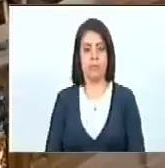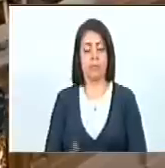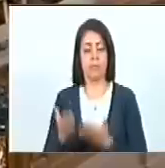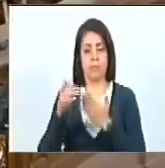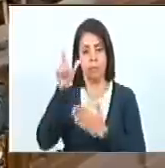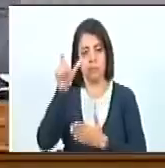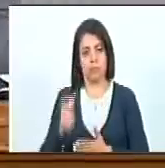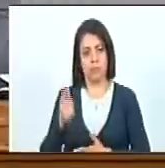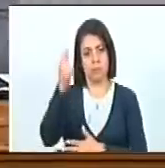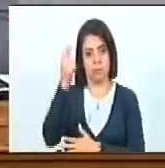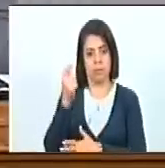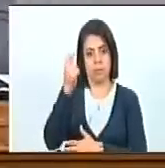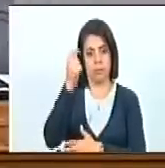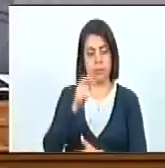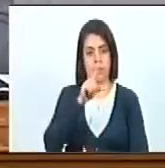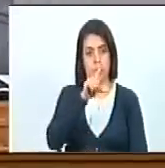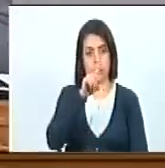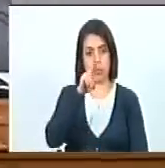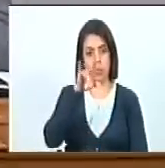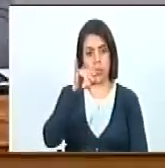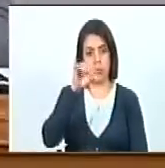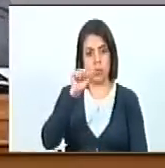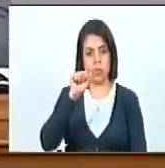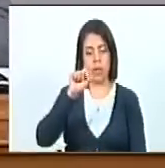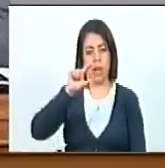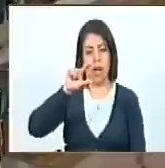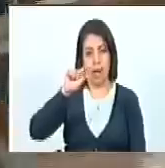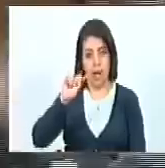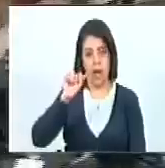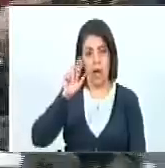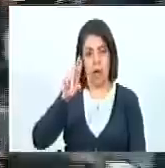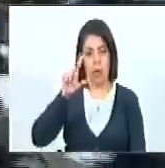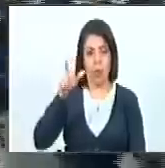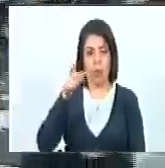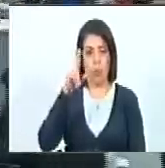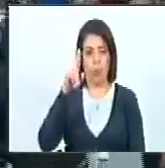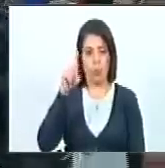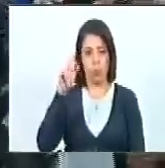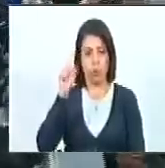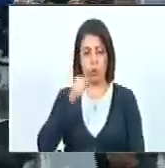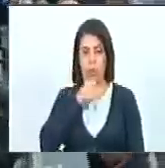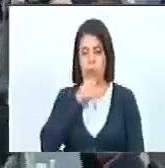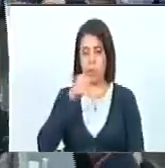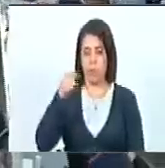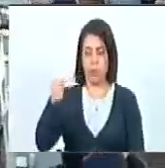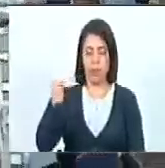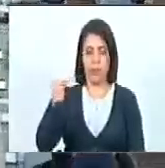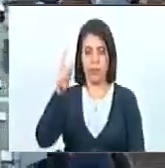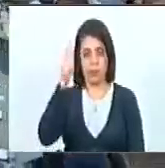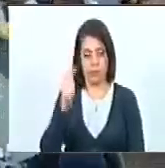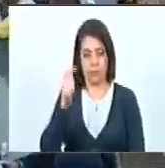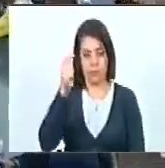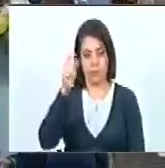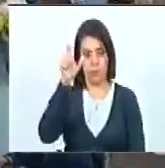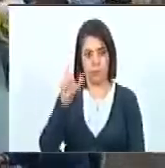Derecha palabra al diputado Luis Augusto Romero. Micrófono para el diputado, por favor.